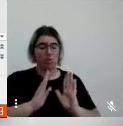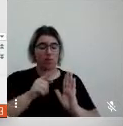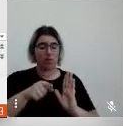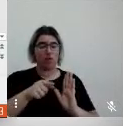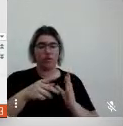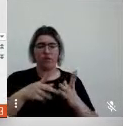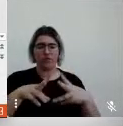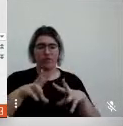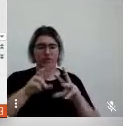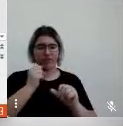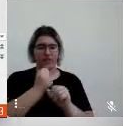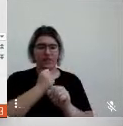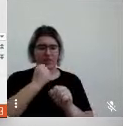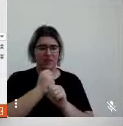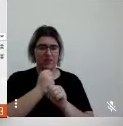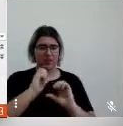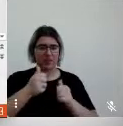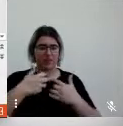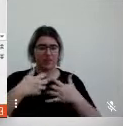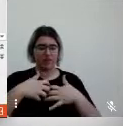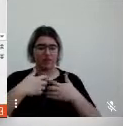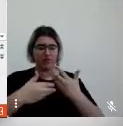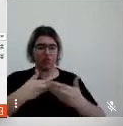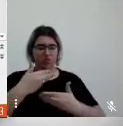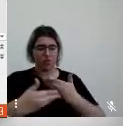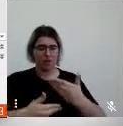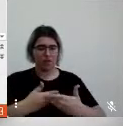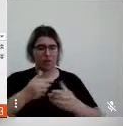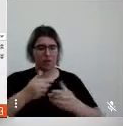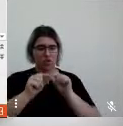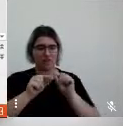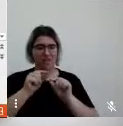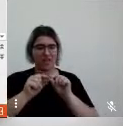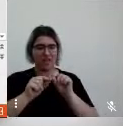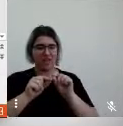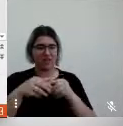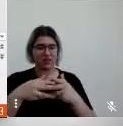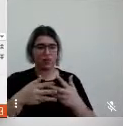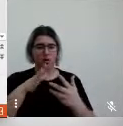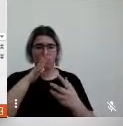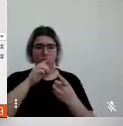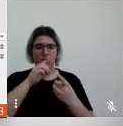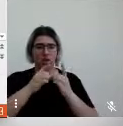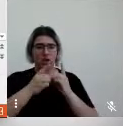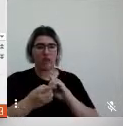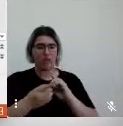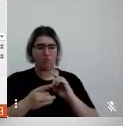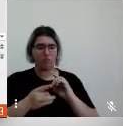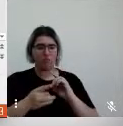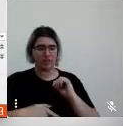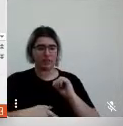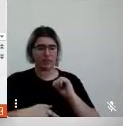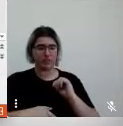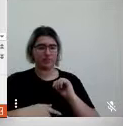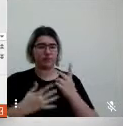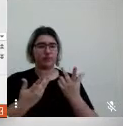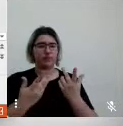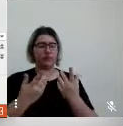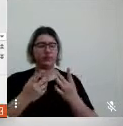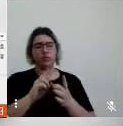poner en funcionamiento las bacterias con el cambio gastrointestinal, ¿vale? Van a empezar a trabajar otras